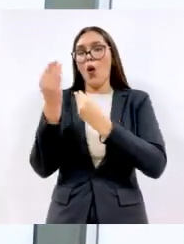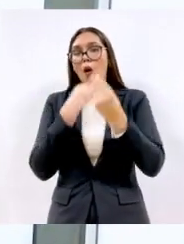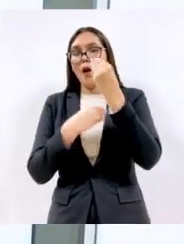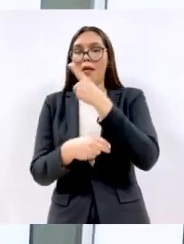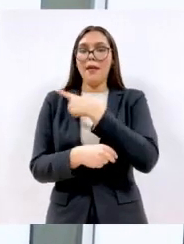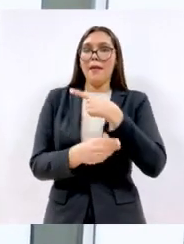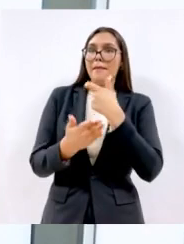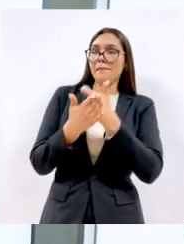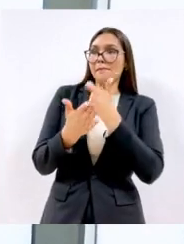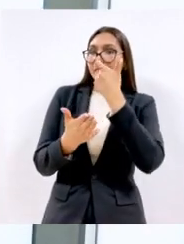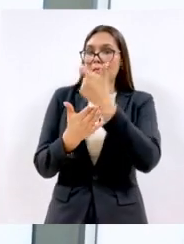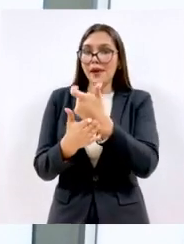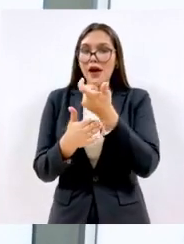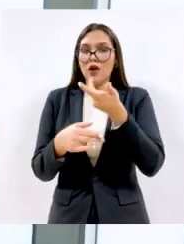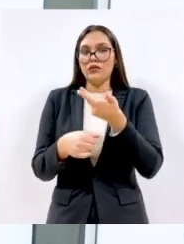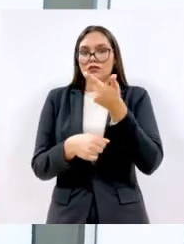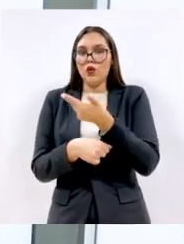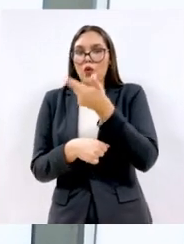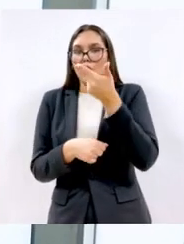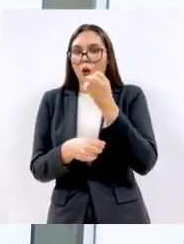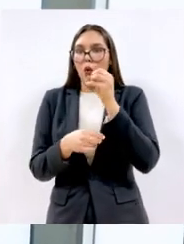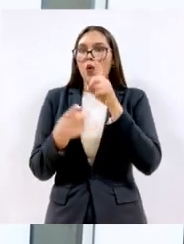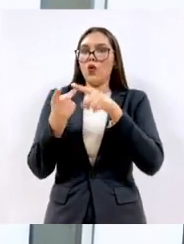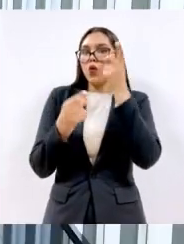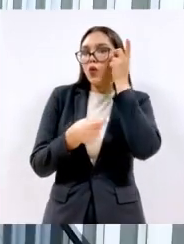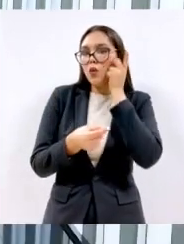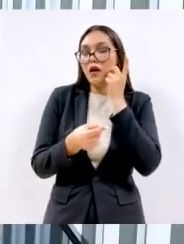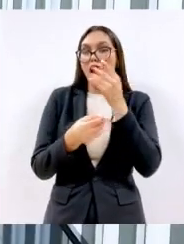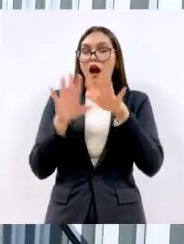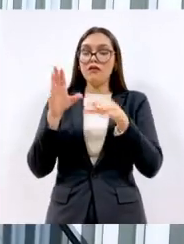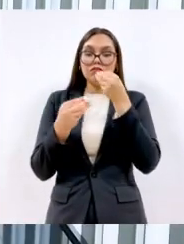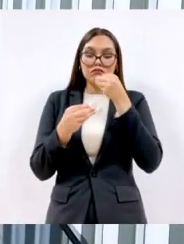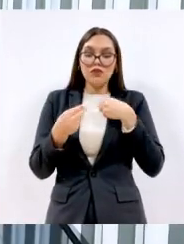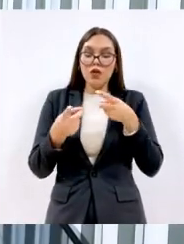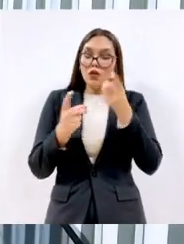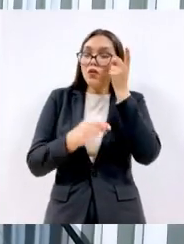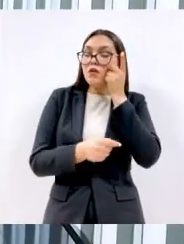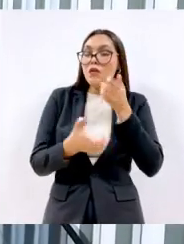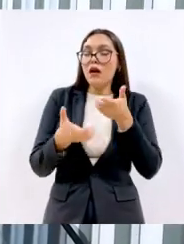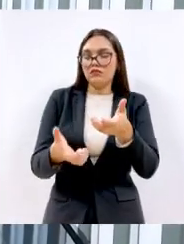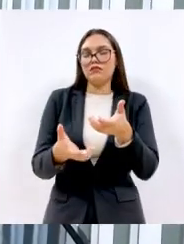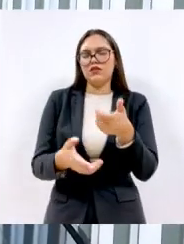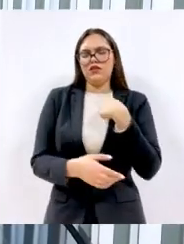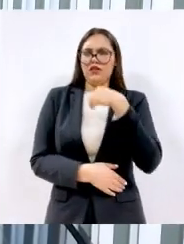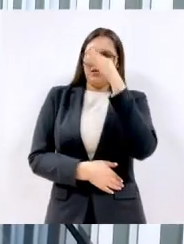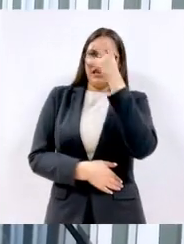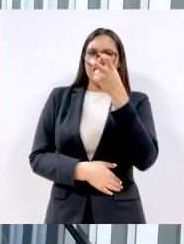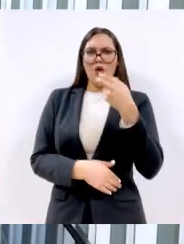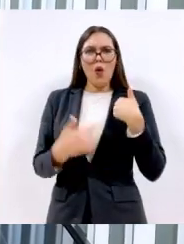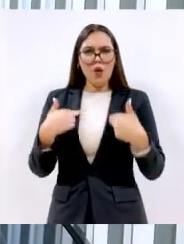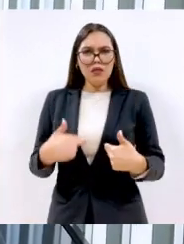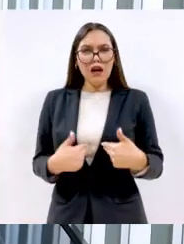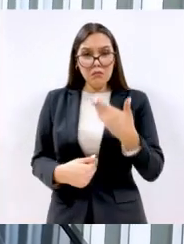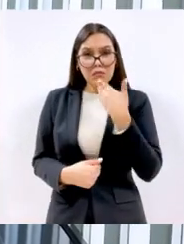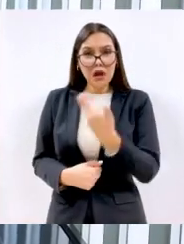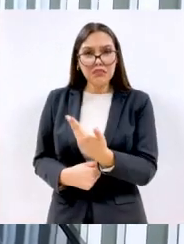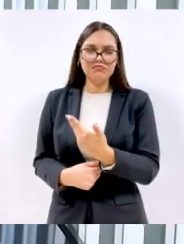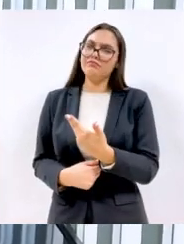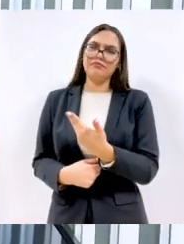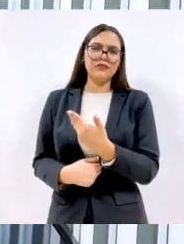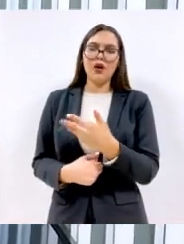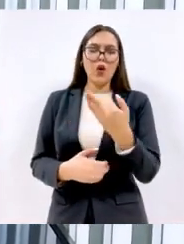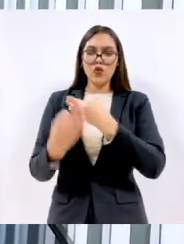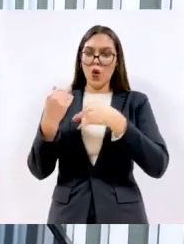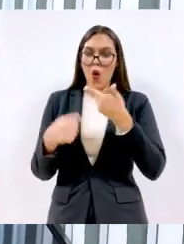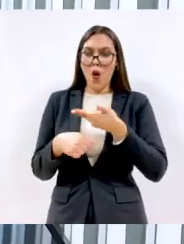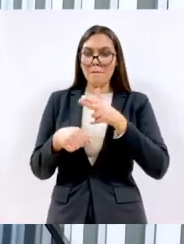veces comida, tienen que pagar a veces hospedaje y a veces se tienen que quedar en la calle. Entonces creo que humanamente eso no es correcto.